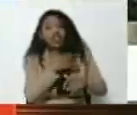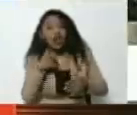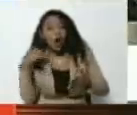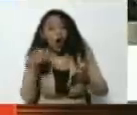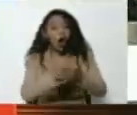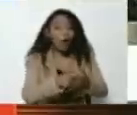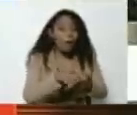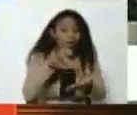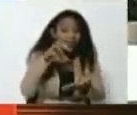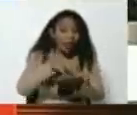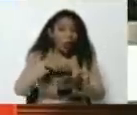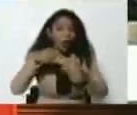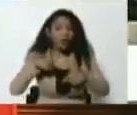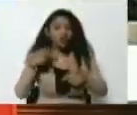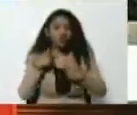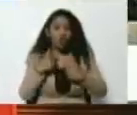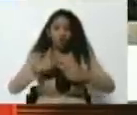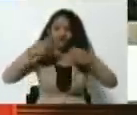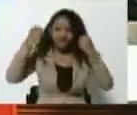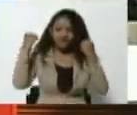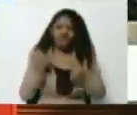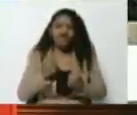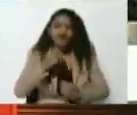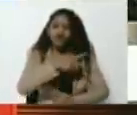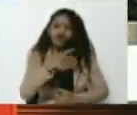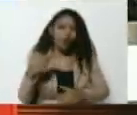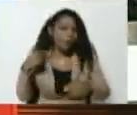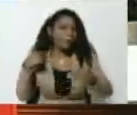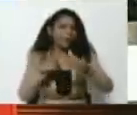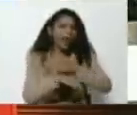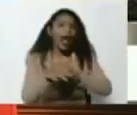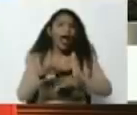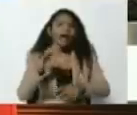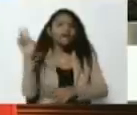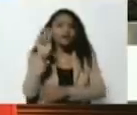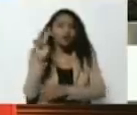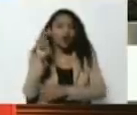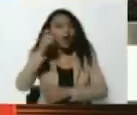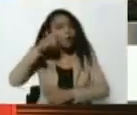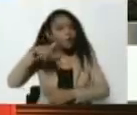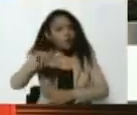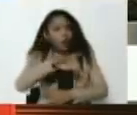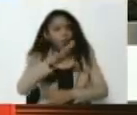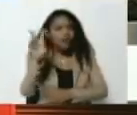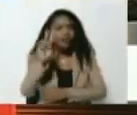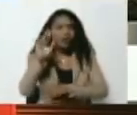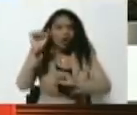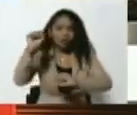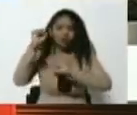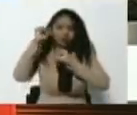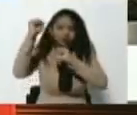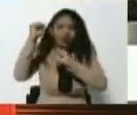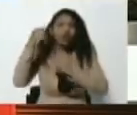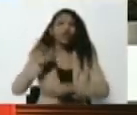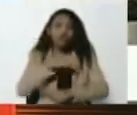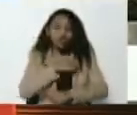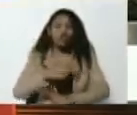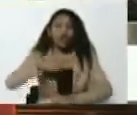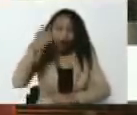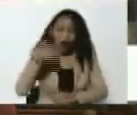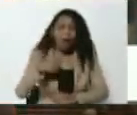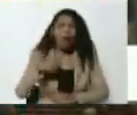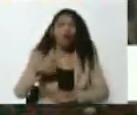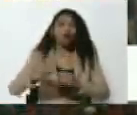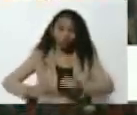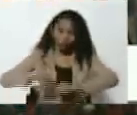convicción: no pasarán. En Venezuela triunfará el pueblo bolivariano, y así ha sido. Hemos triunfado una vez